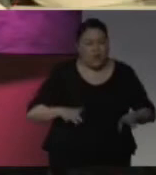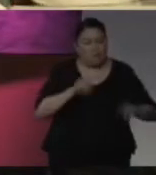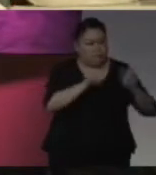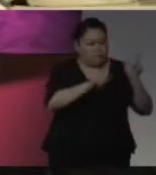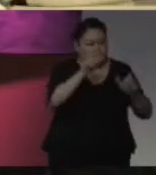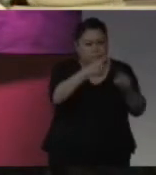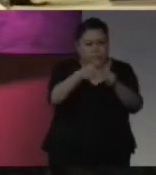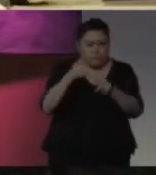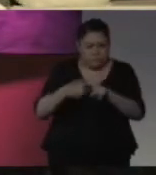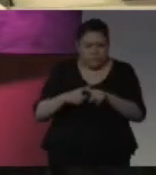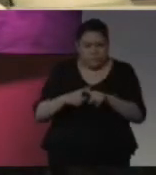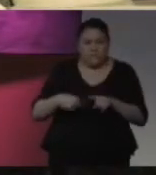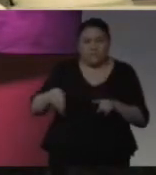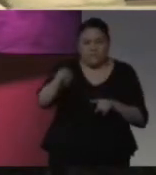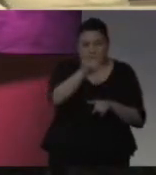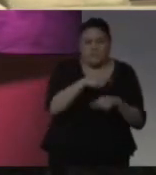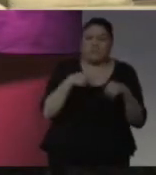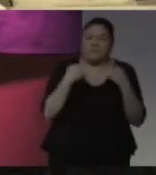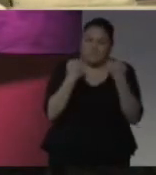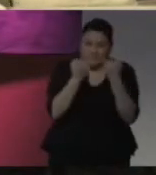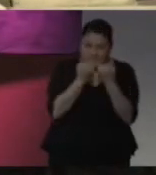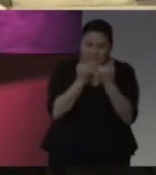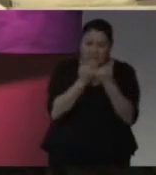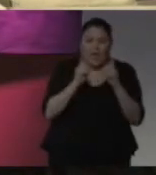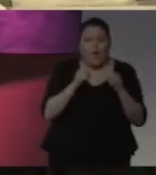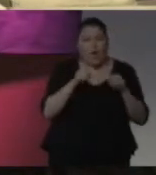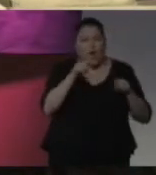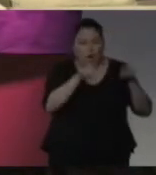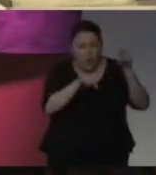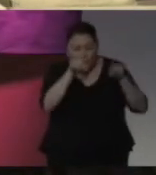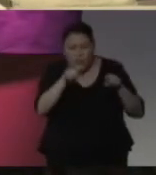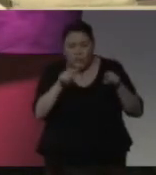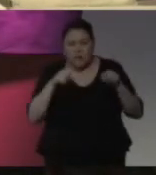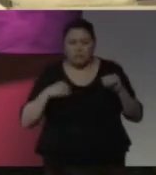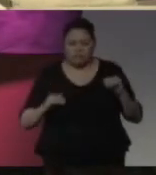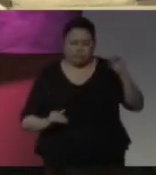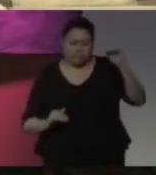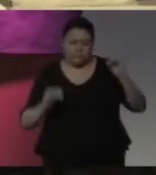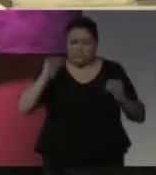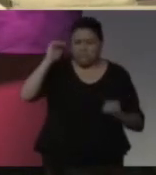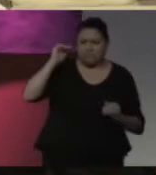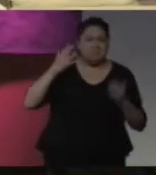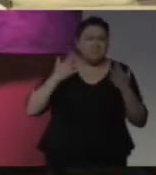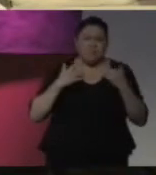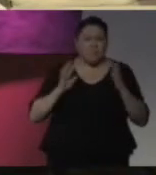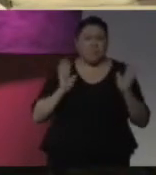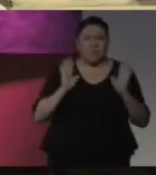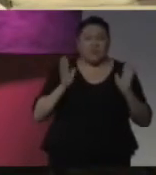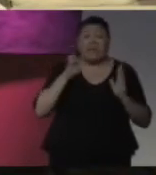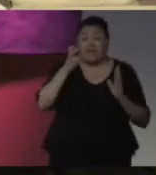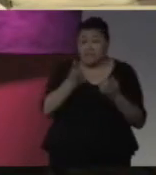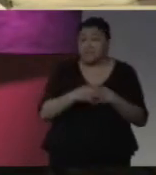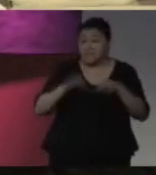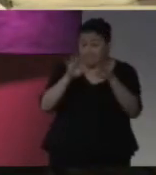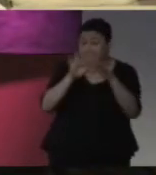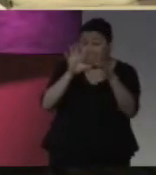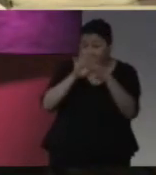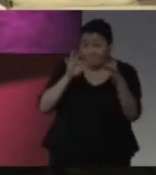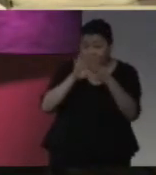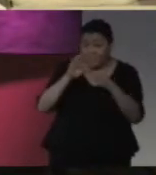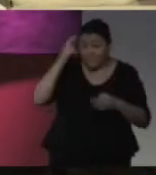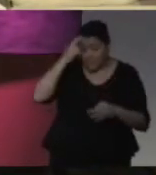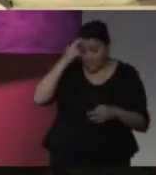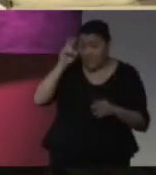de igualdad y de diferencia que no requieren jerarquías internas. Esto es muy importante para la teoría de